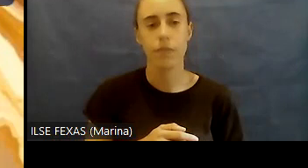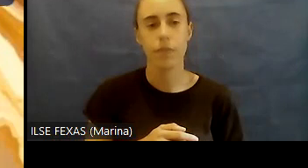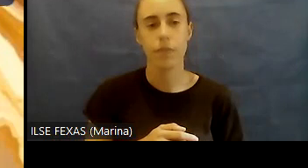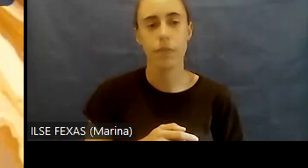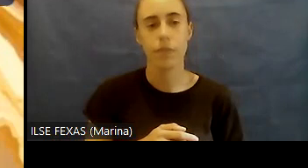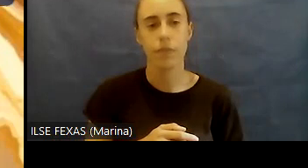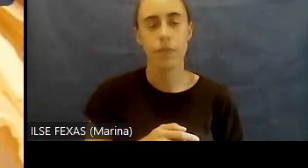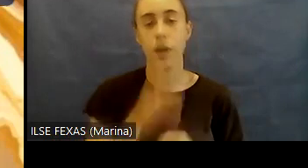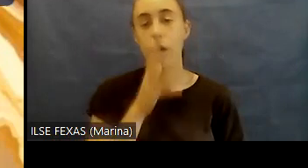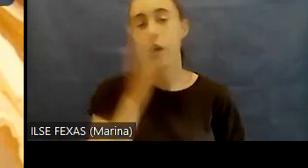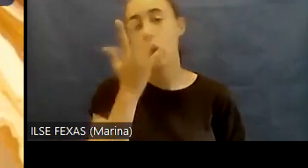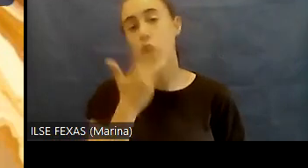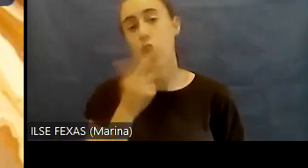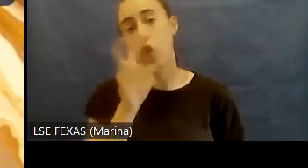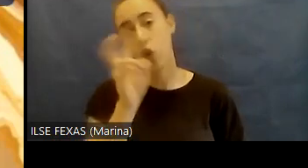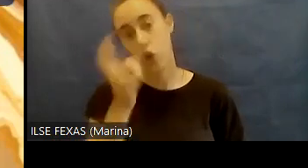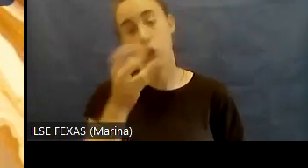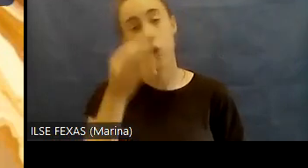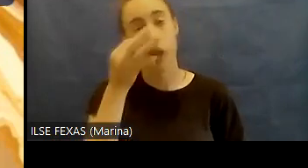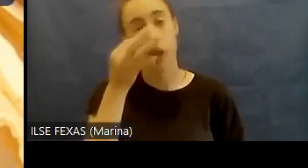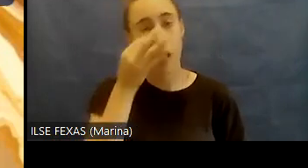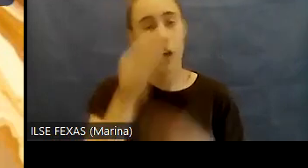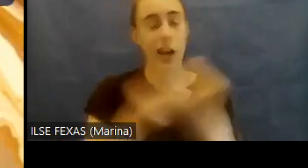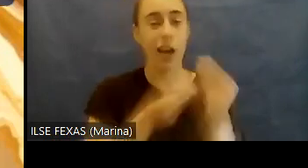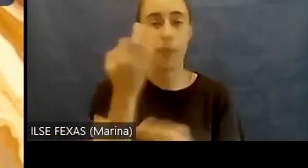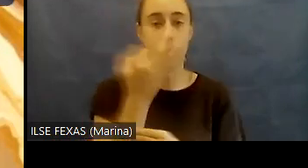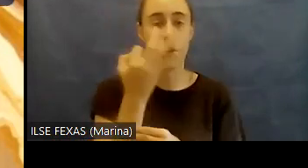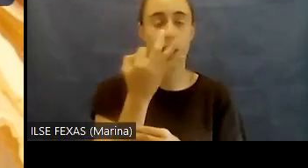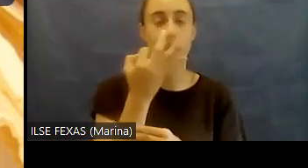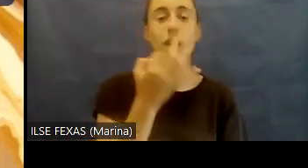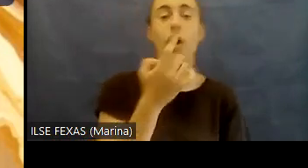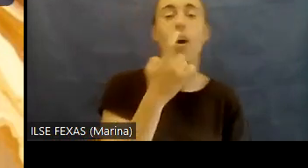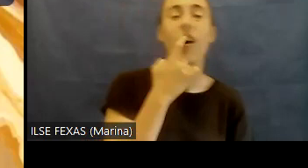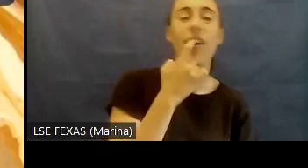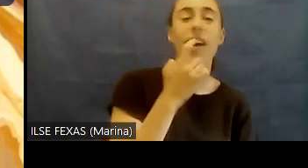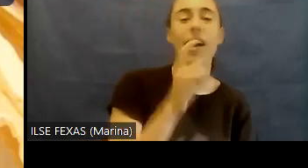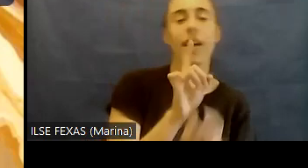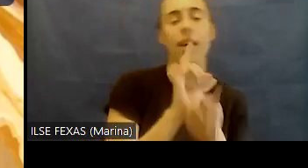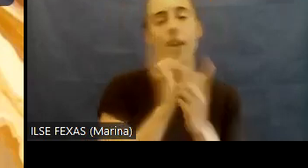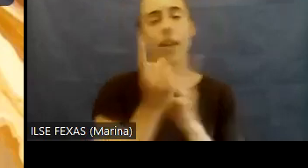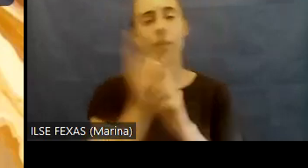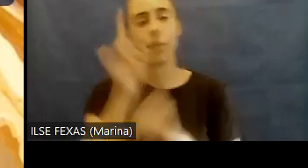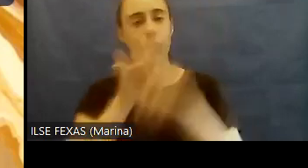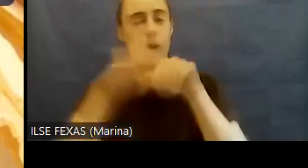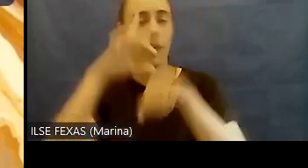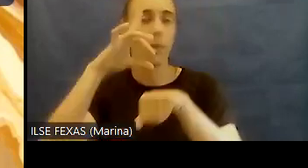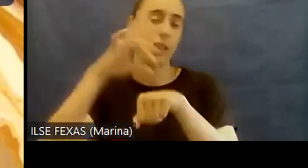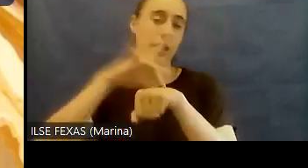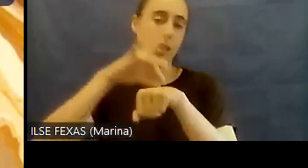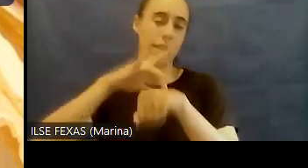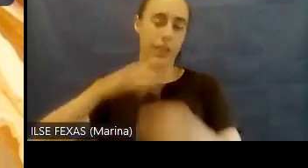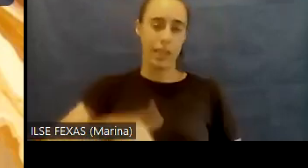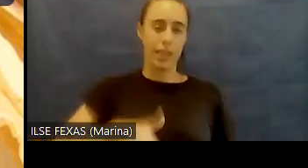Cambiamos de color, en realidad lo que hacemos es bajar, dejamos a la mucosa oral y nos vamos a patologías digestivas